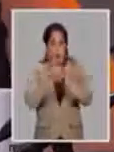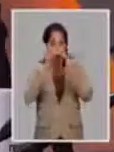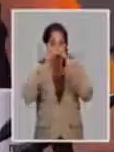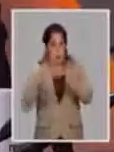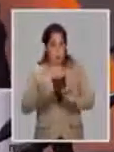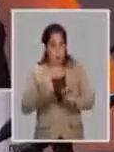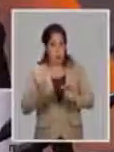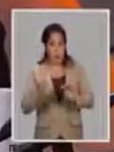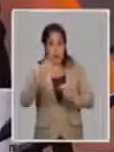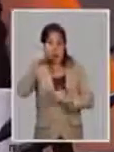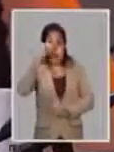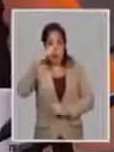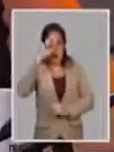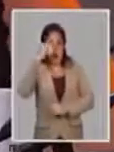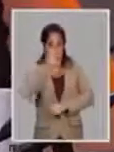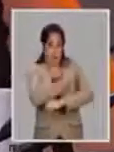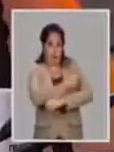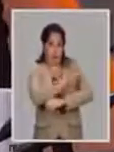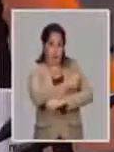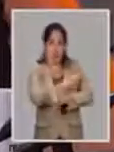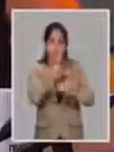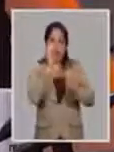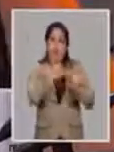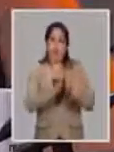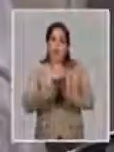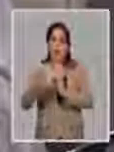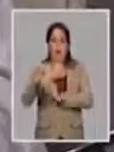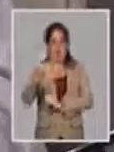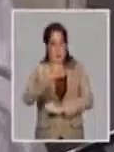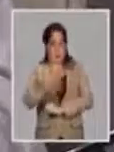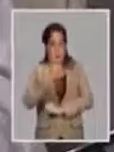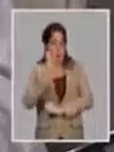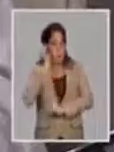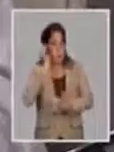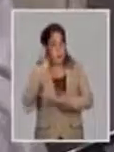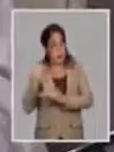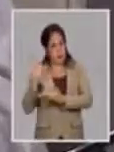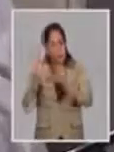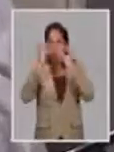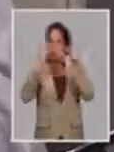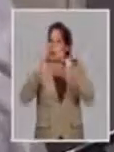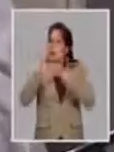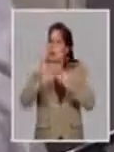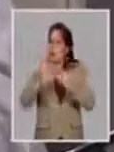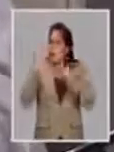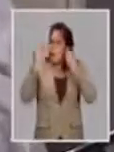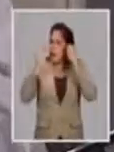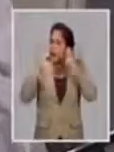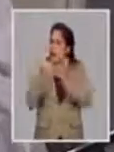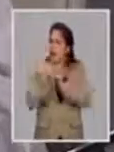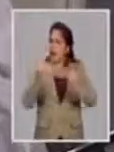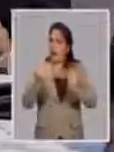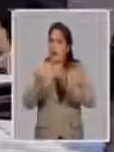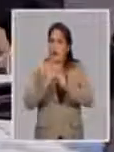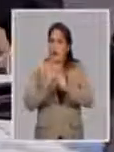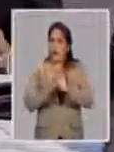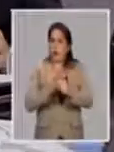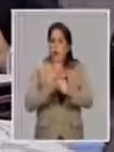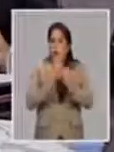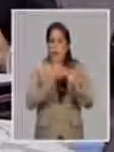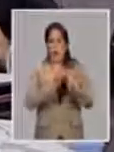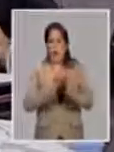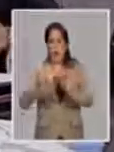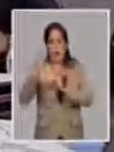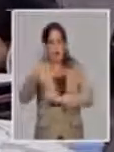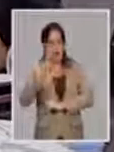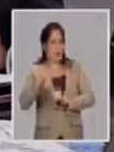a Soberana 02 entrar en la fase 3 de ensayos clínicos. Danmar, ¿qué resultados avalan la posibilidad ya de entrar